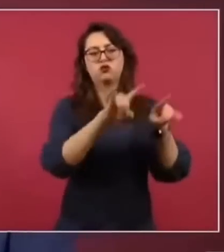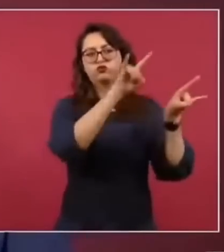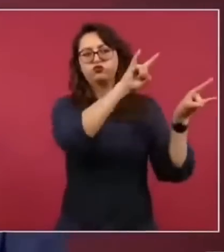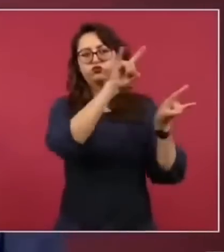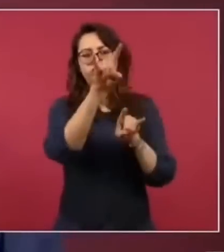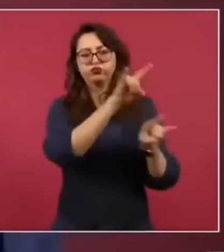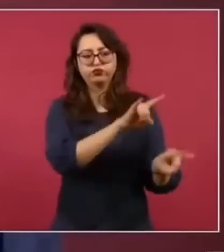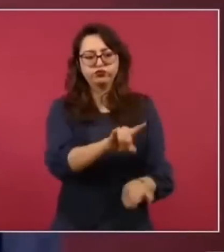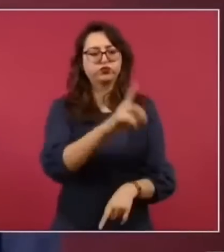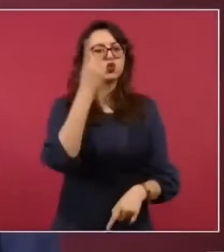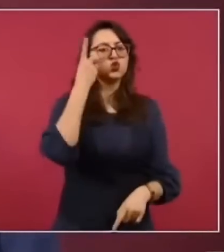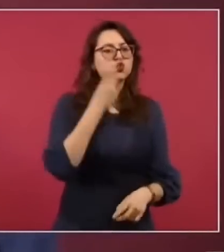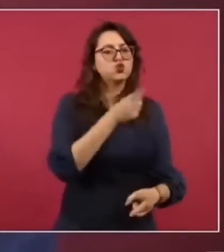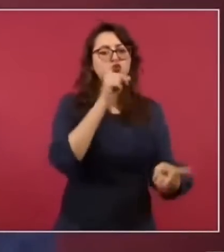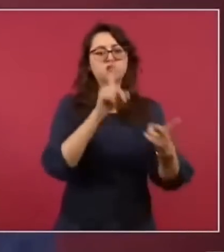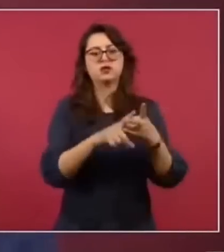aulas.